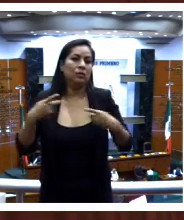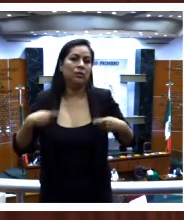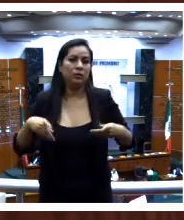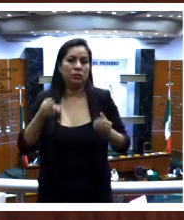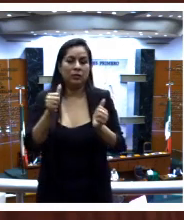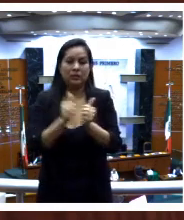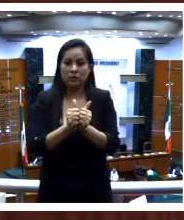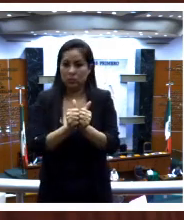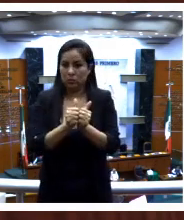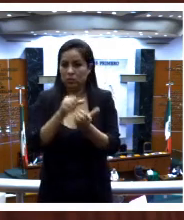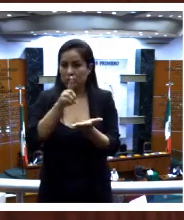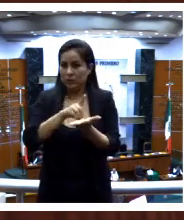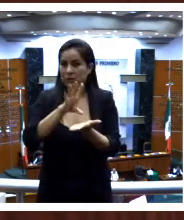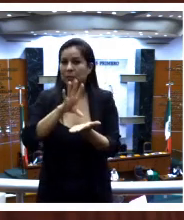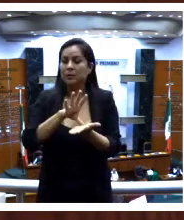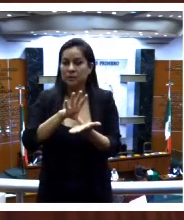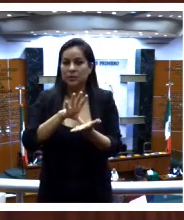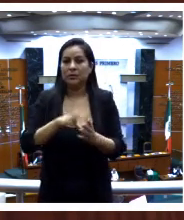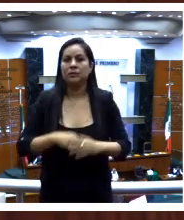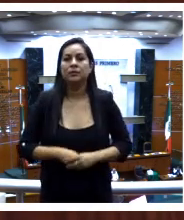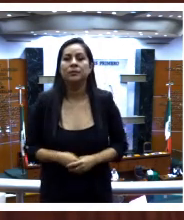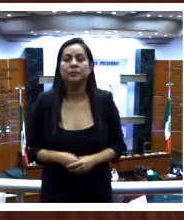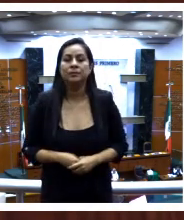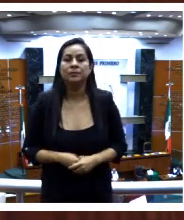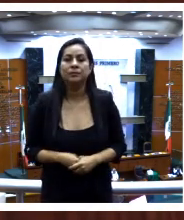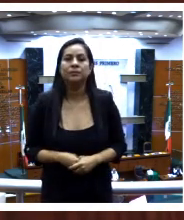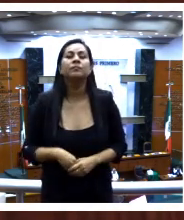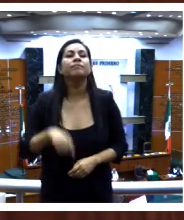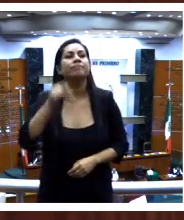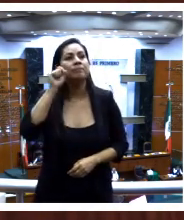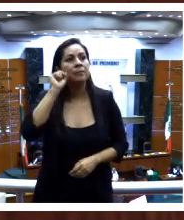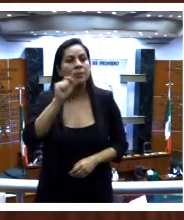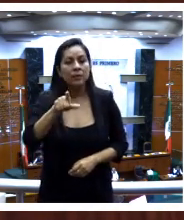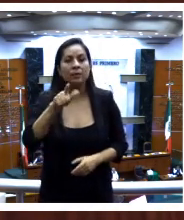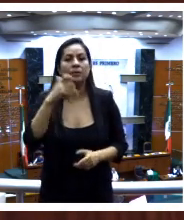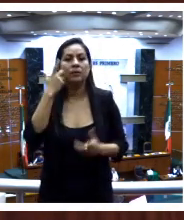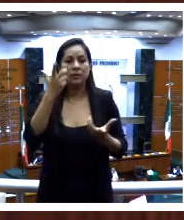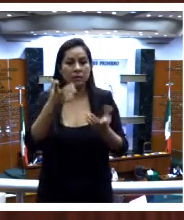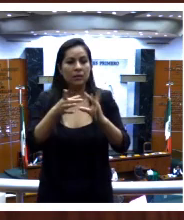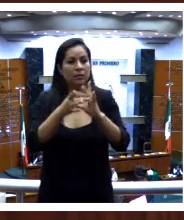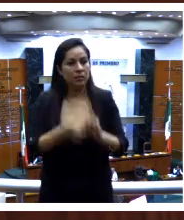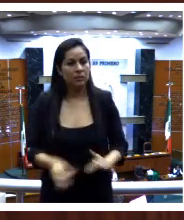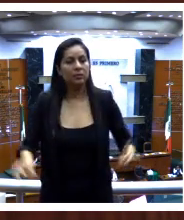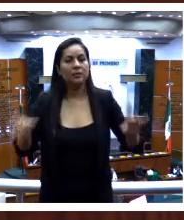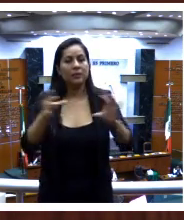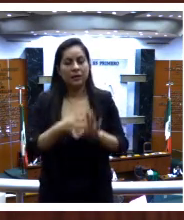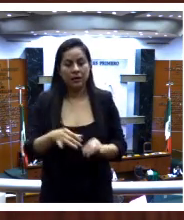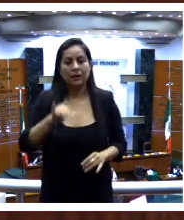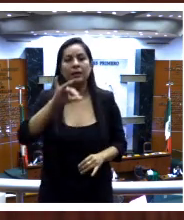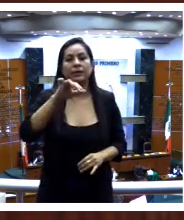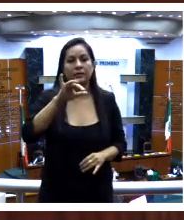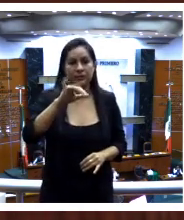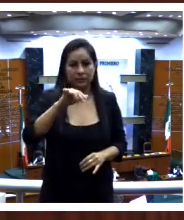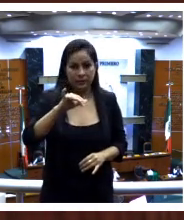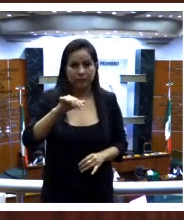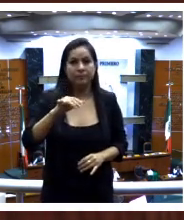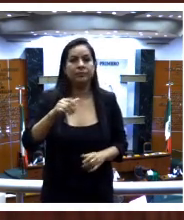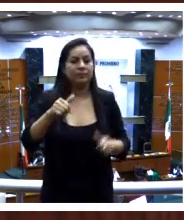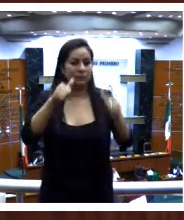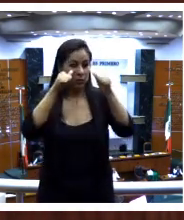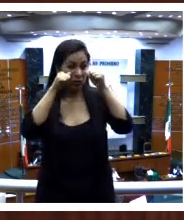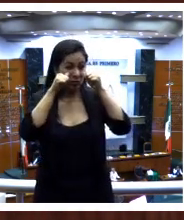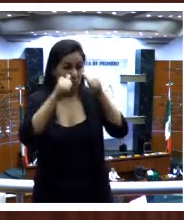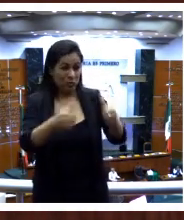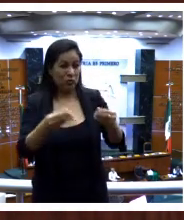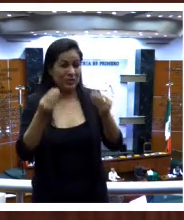con discapacidad. También quiero decirle que sí, hemos puesto mucha